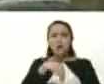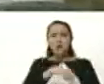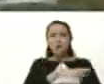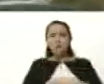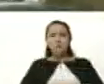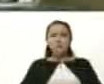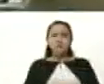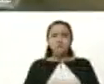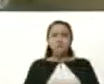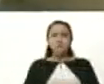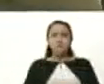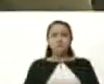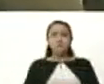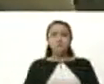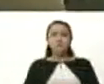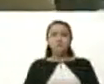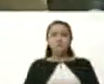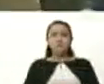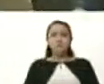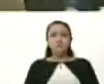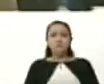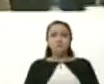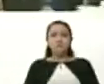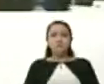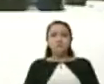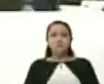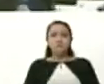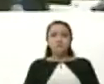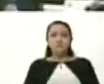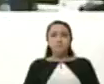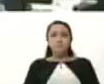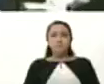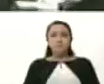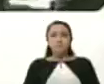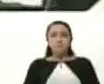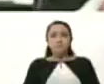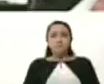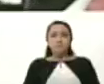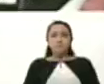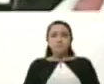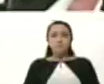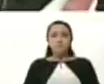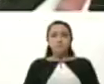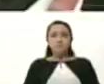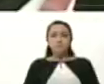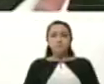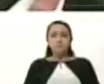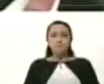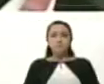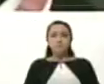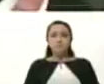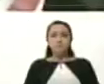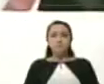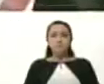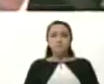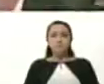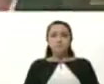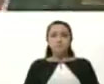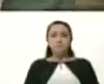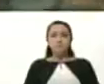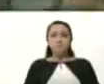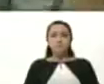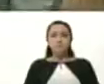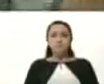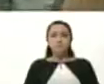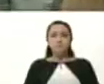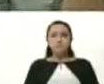nacional, y que juegue con el viento la bandera nacional, y que juegue